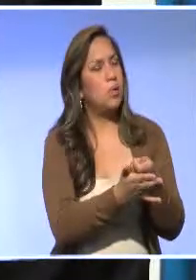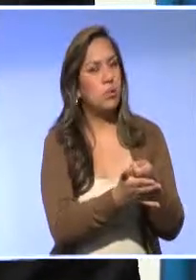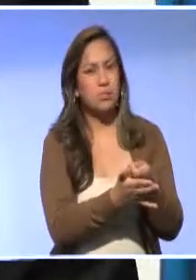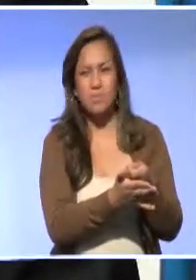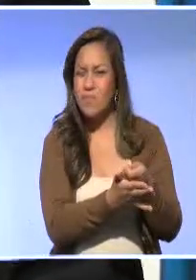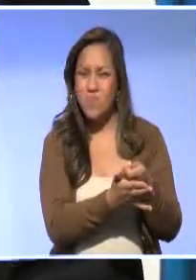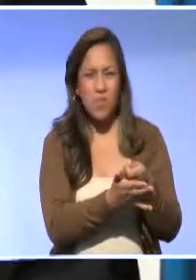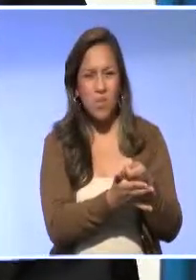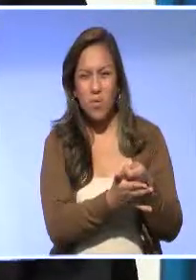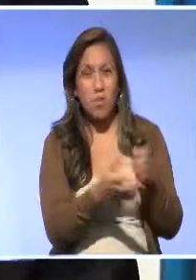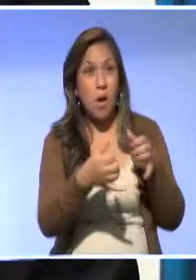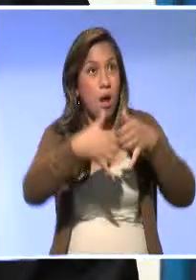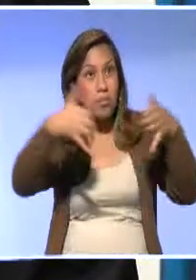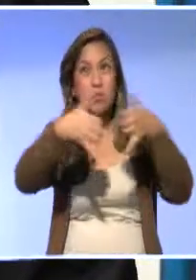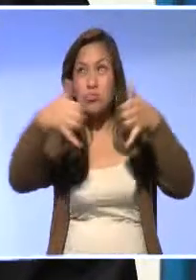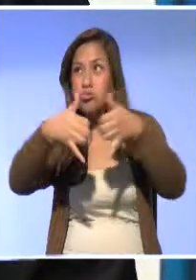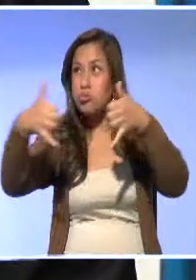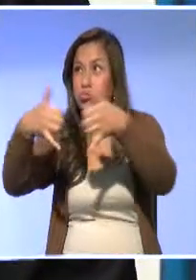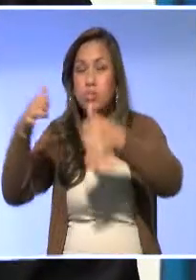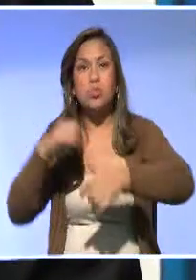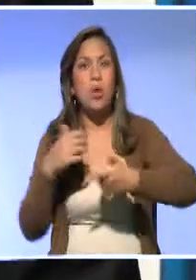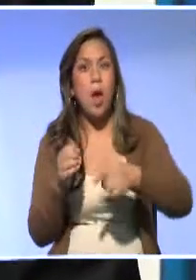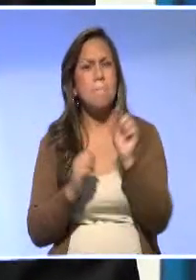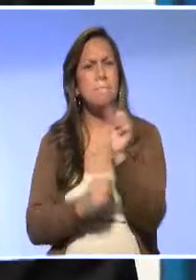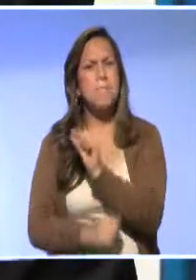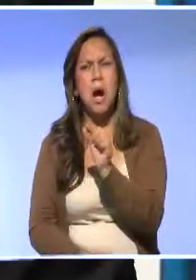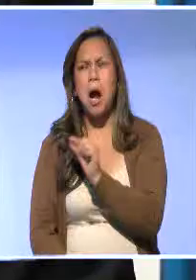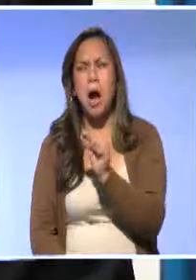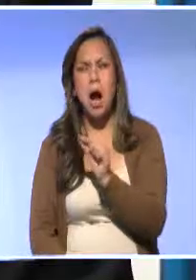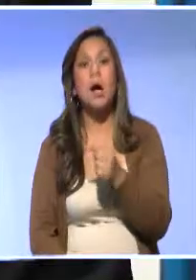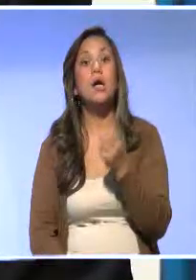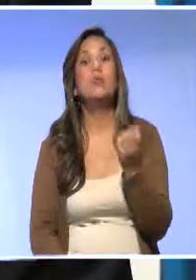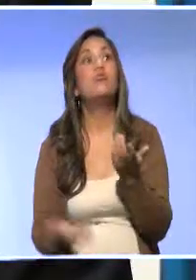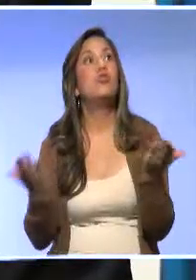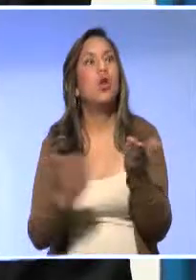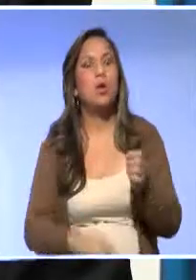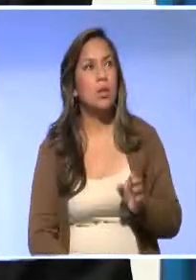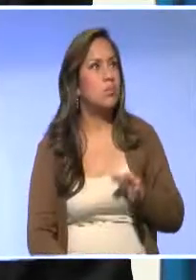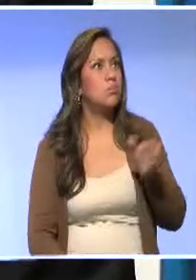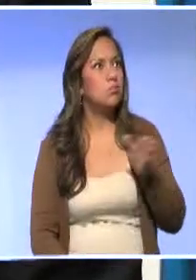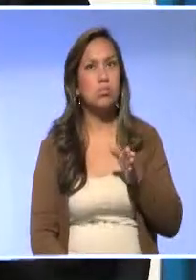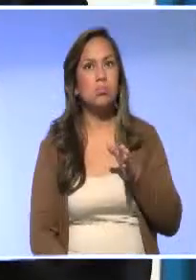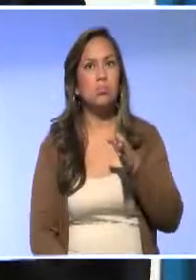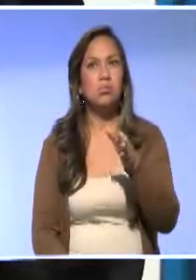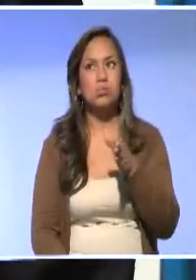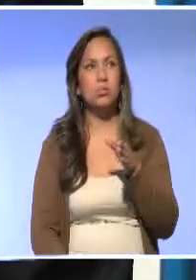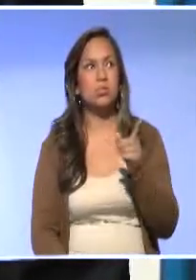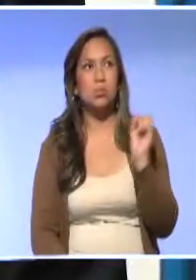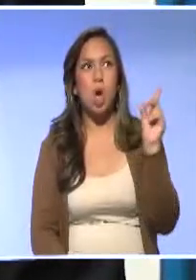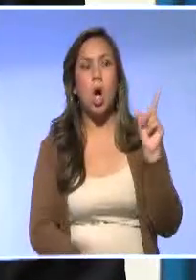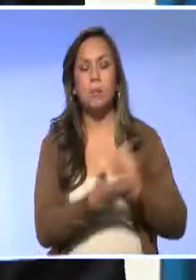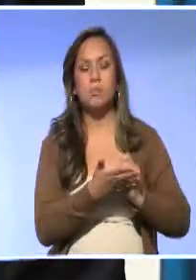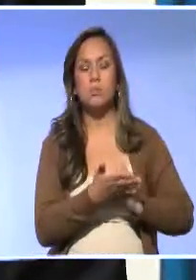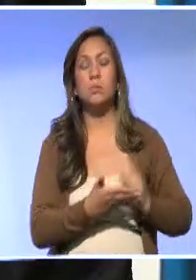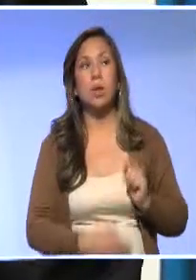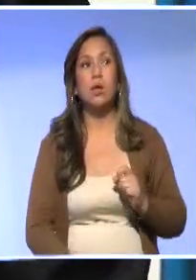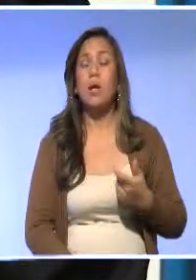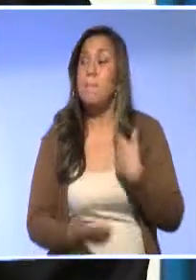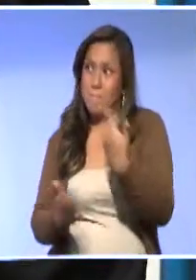cuáles son las promociones que se ofrecen cuáles son las garantías que tienen estos productos y qué es lo que usted podría